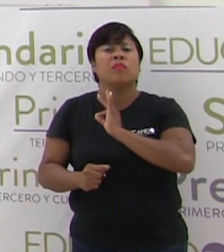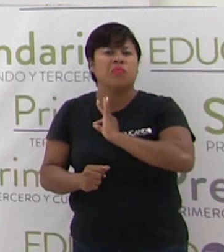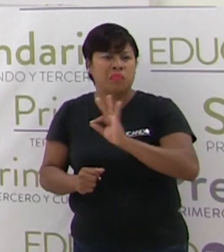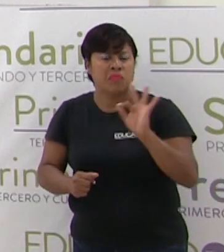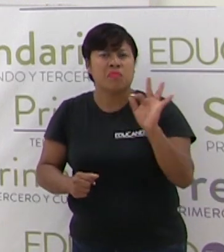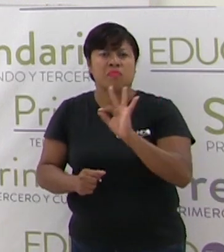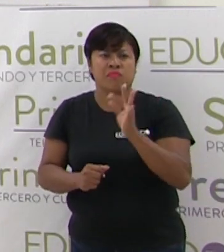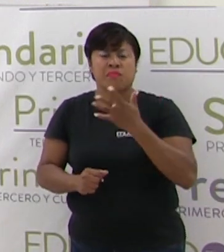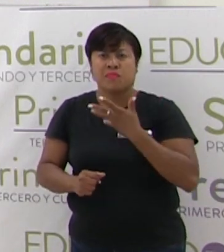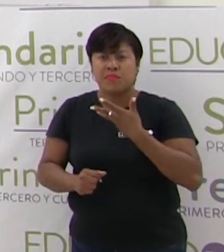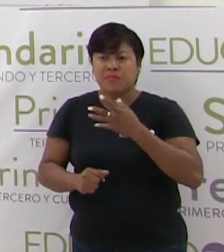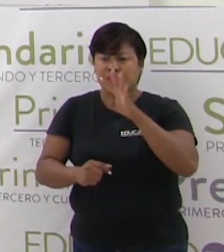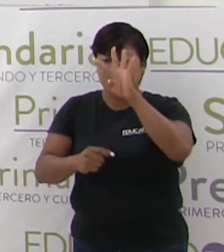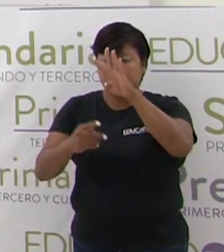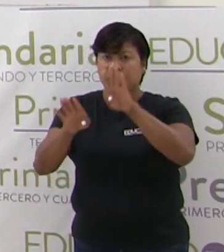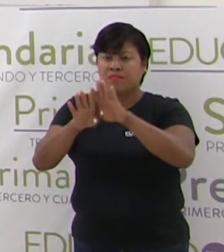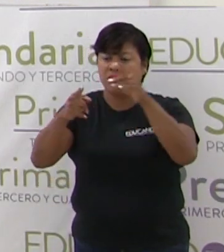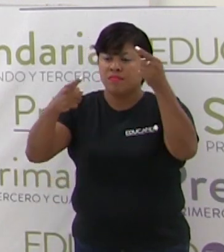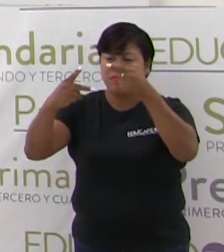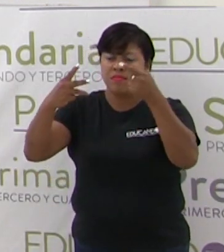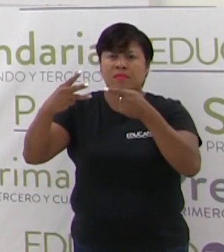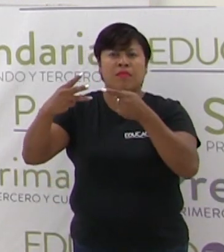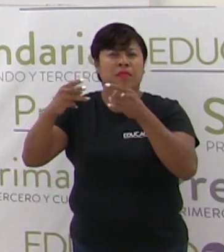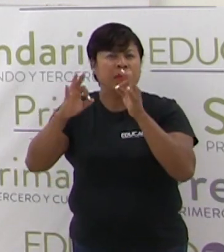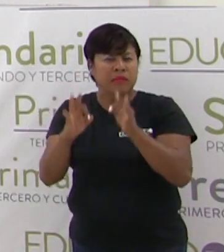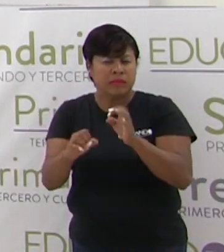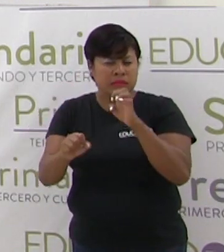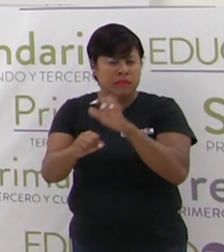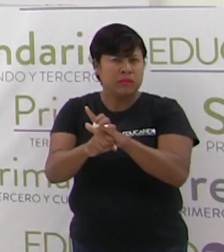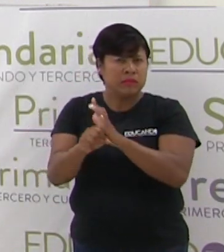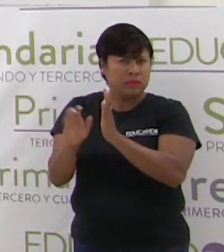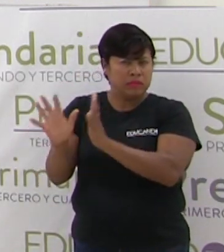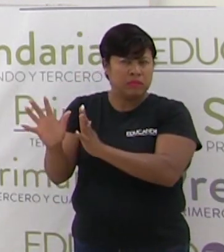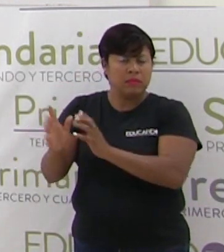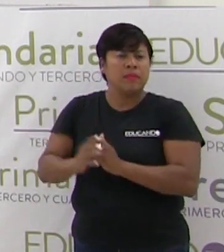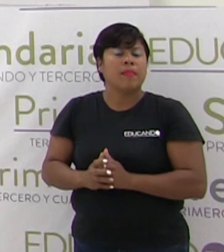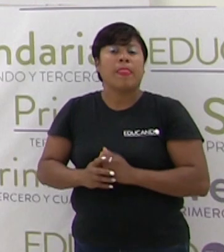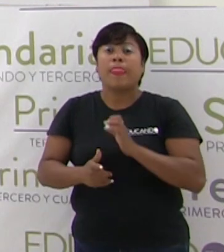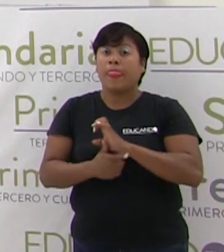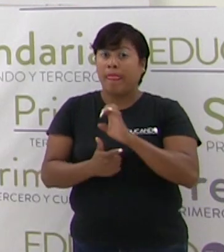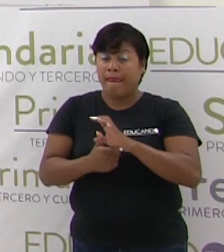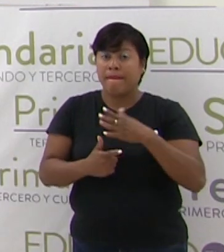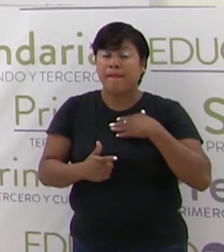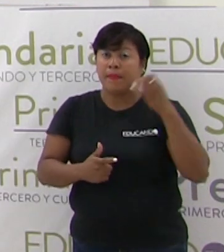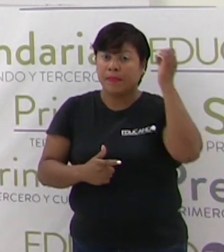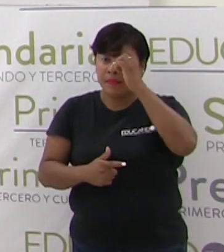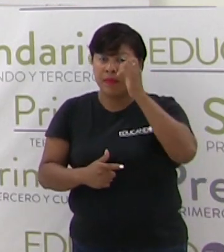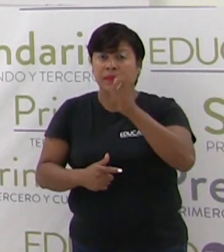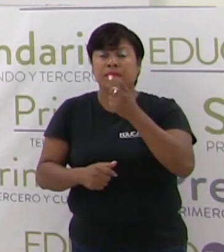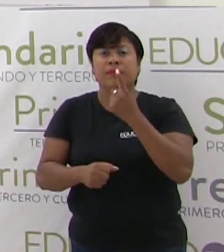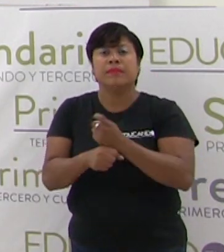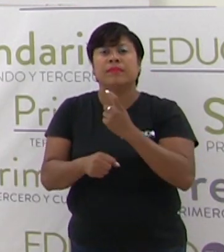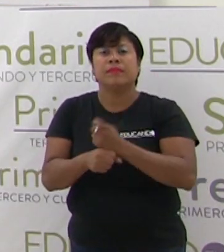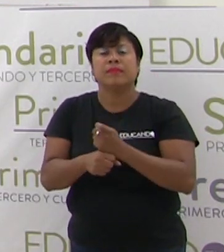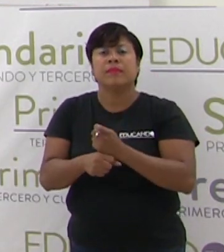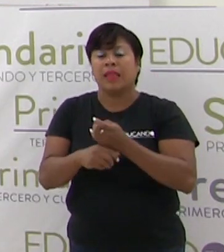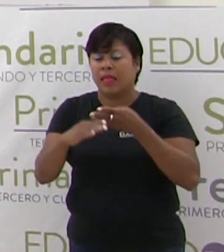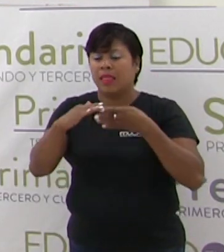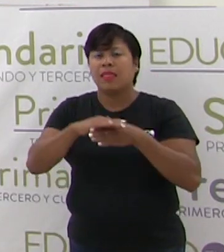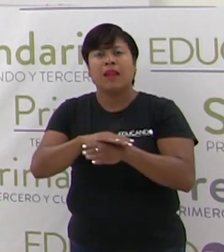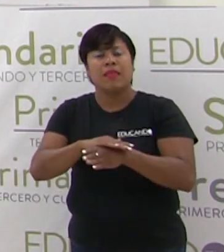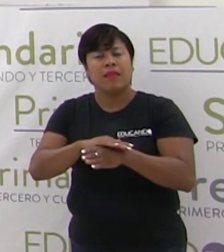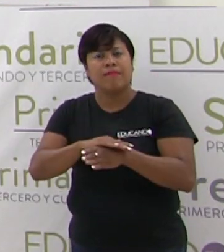pueden tener estructuras más particulares. Entonces yo les sugería que la primera se llama